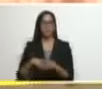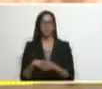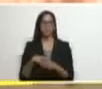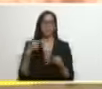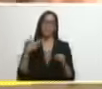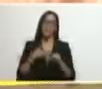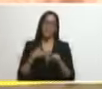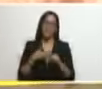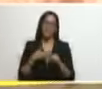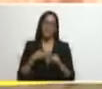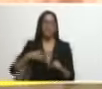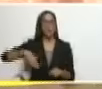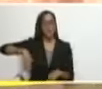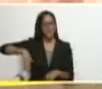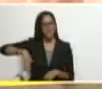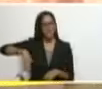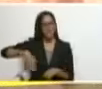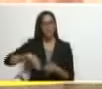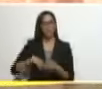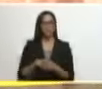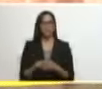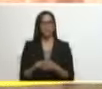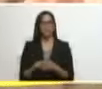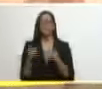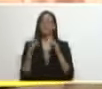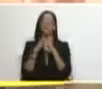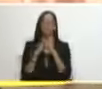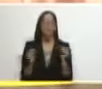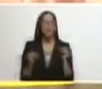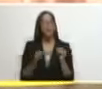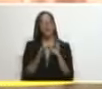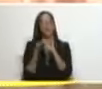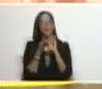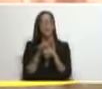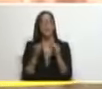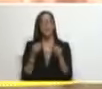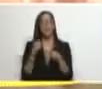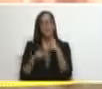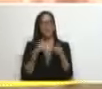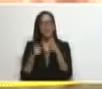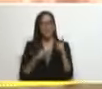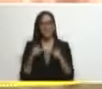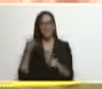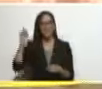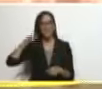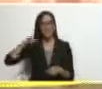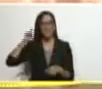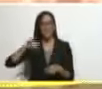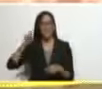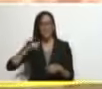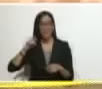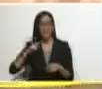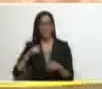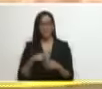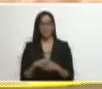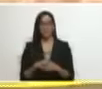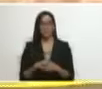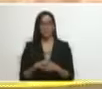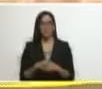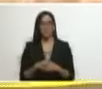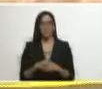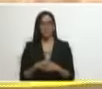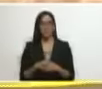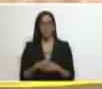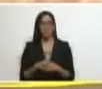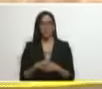PDVSA, Guayana Esequiba, y todas las unidades productivas que sean necesarias para